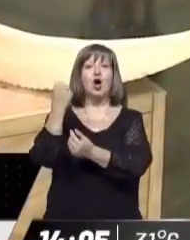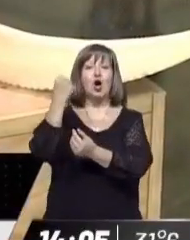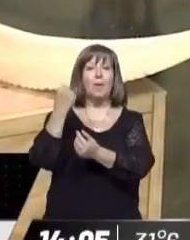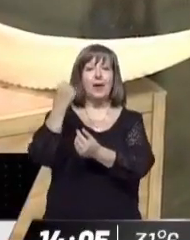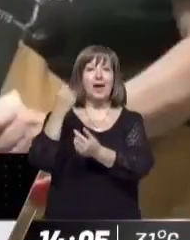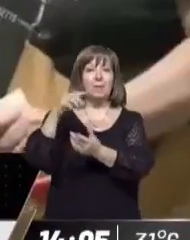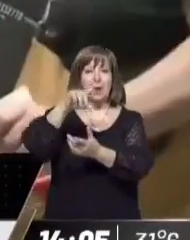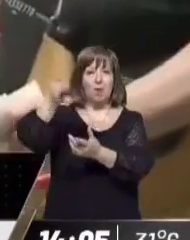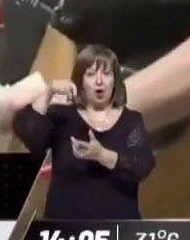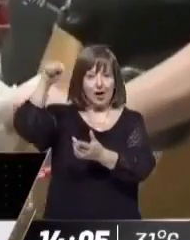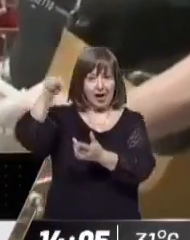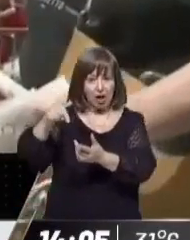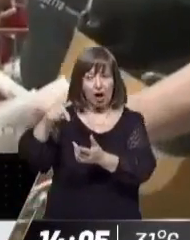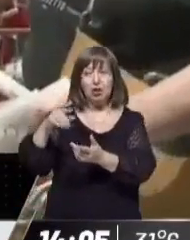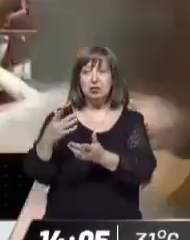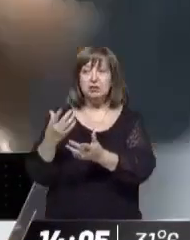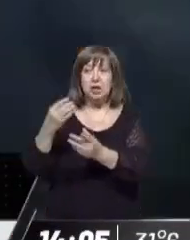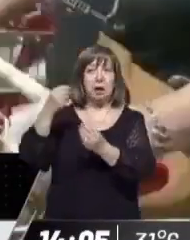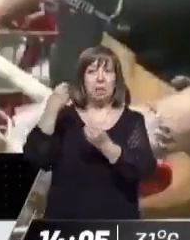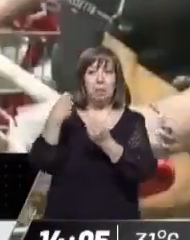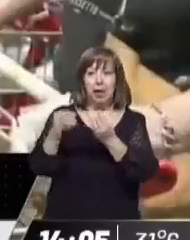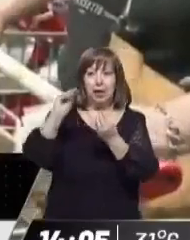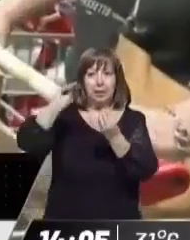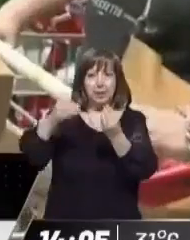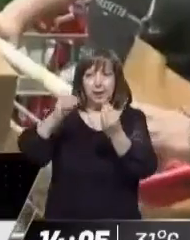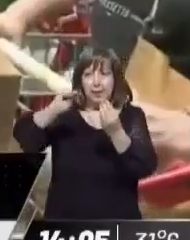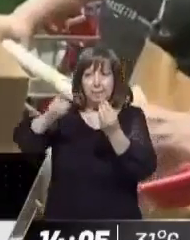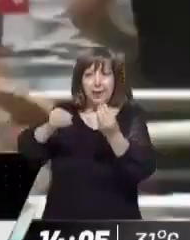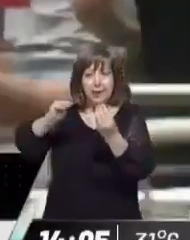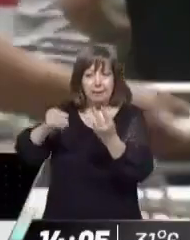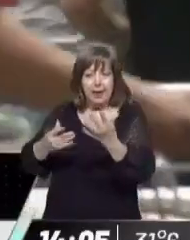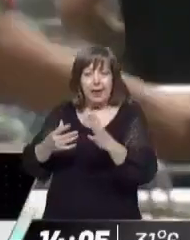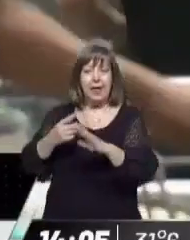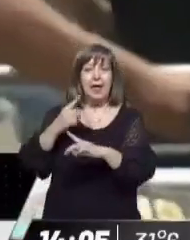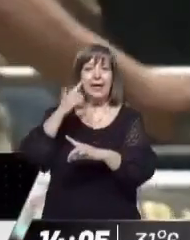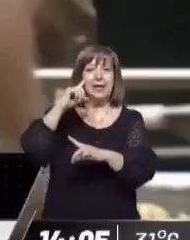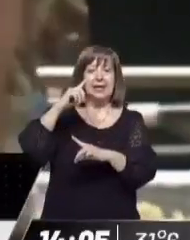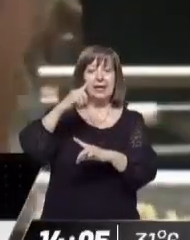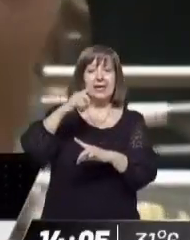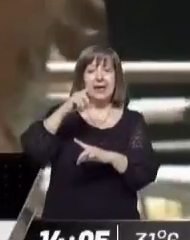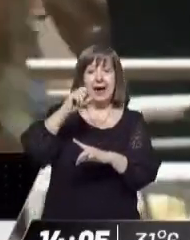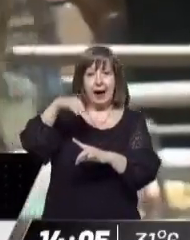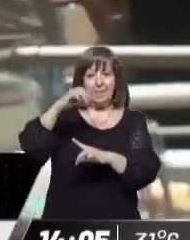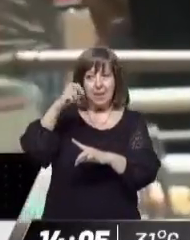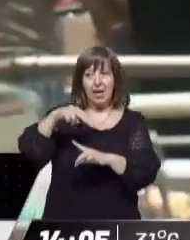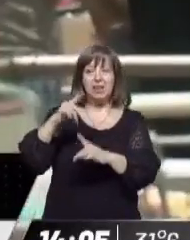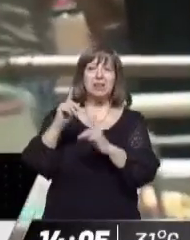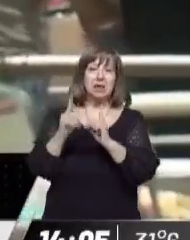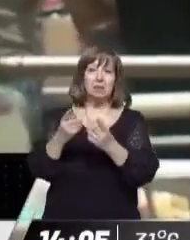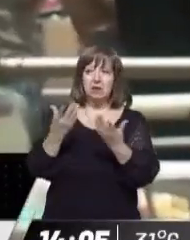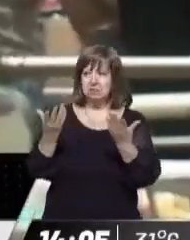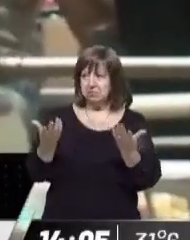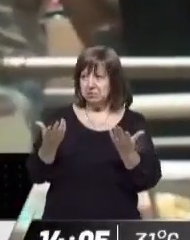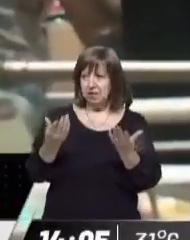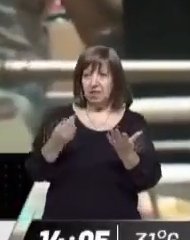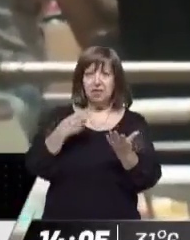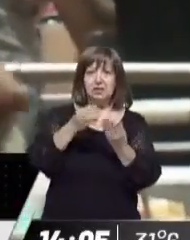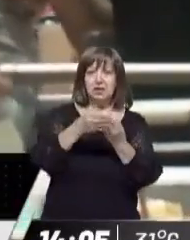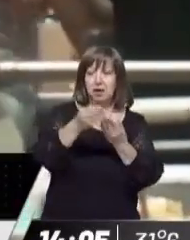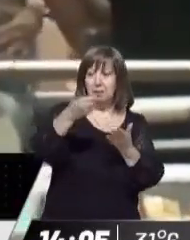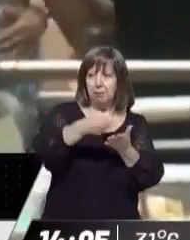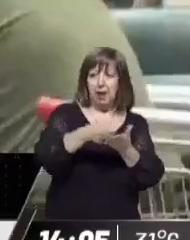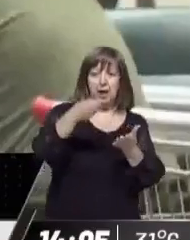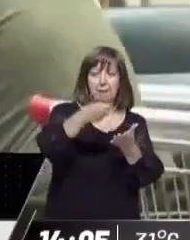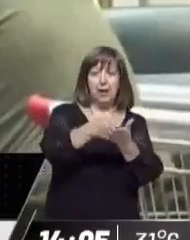pérdida de ingresos, pérdida de rentabilidad. Y si vamos a los datos de CAME, vemos cómo se multiplica el valor que paga el